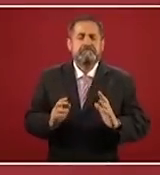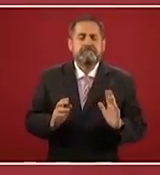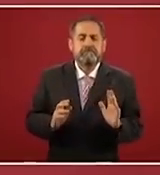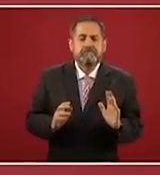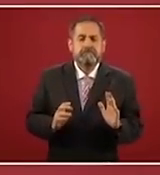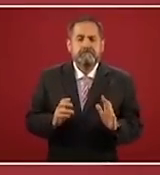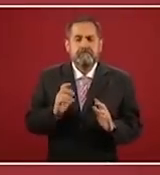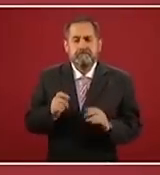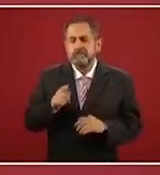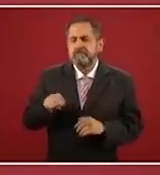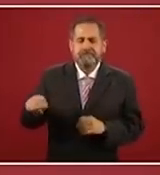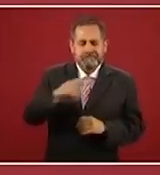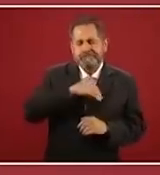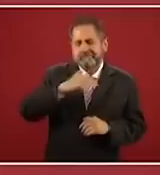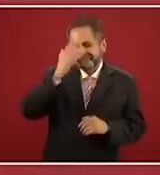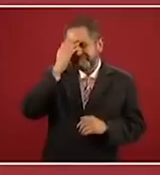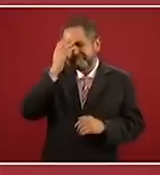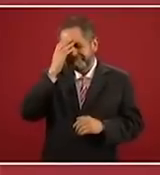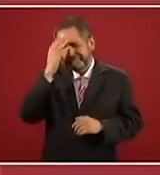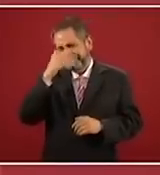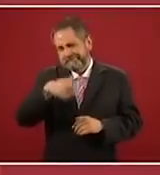se conocen,